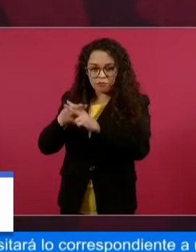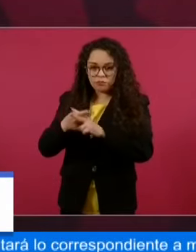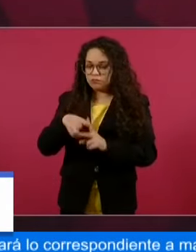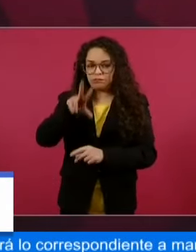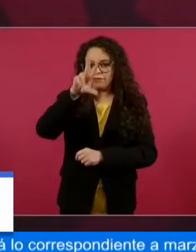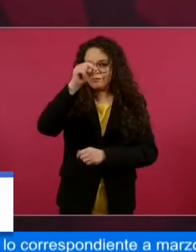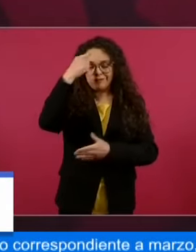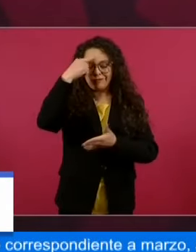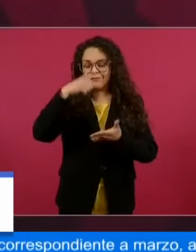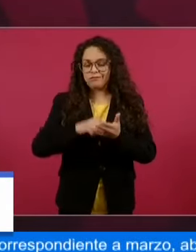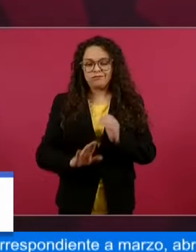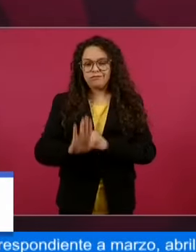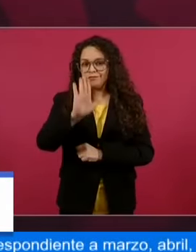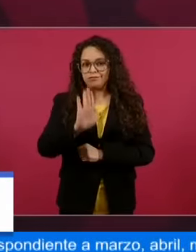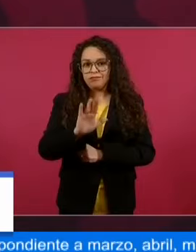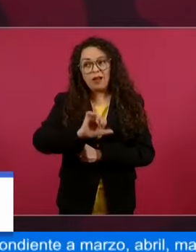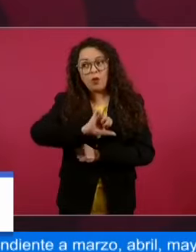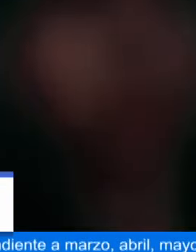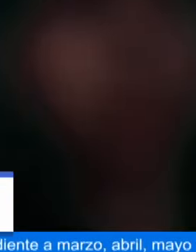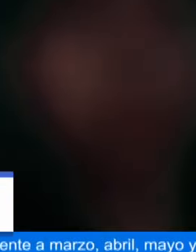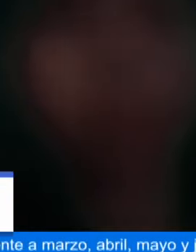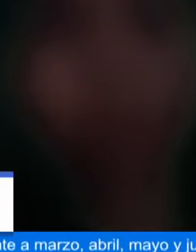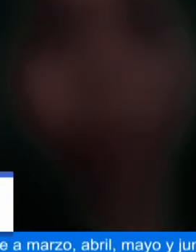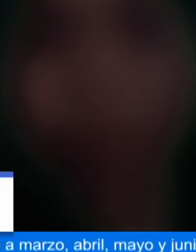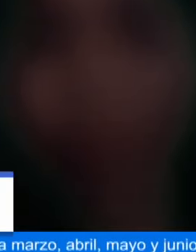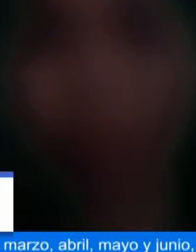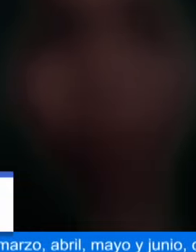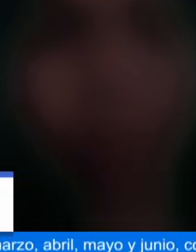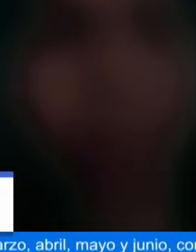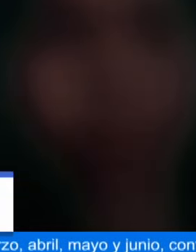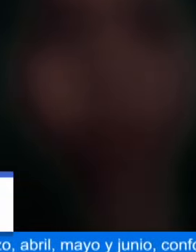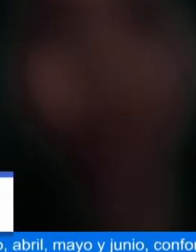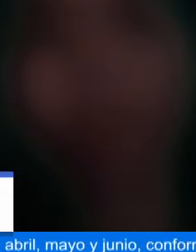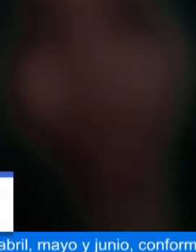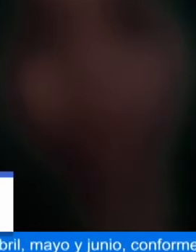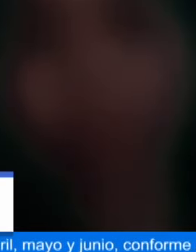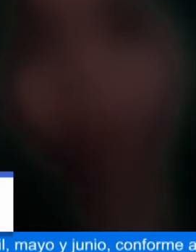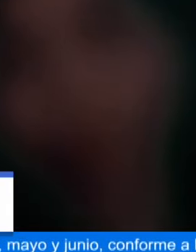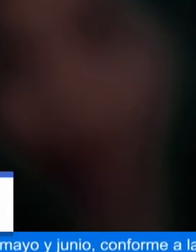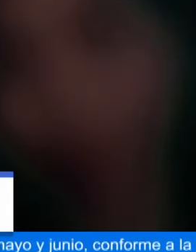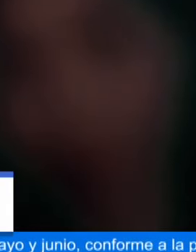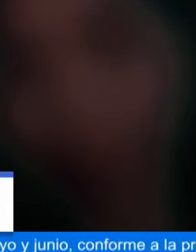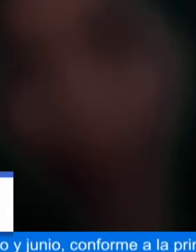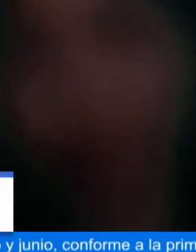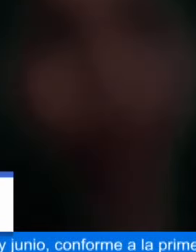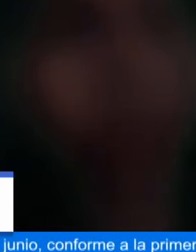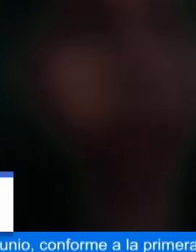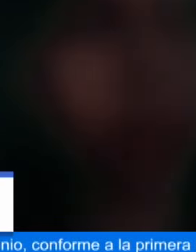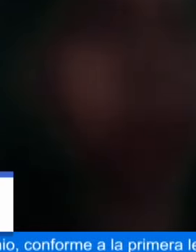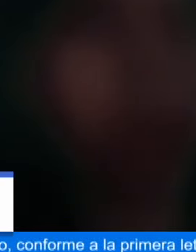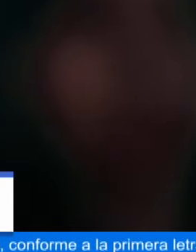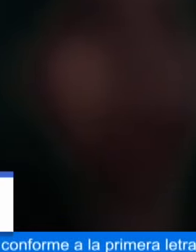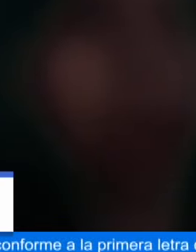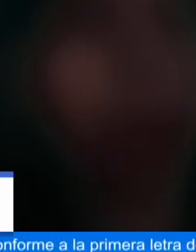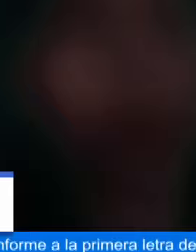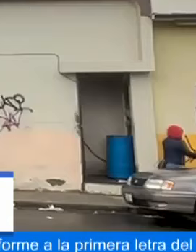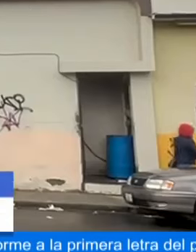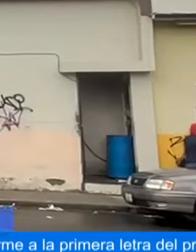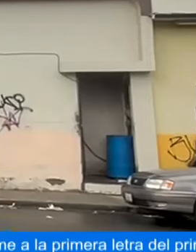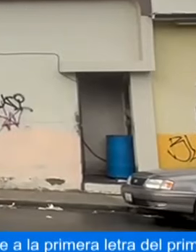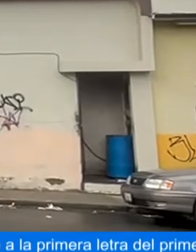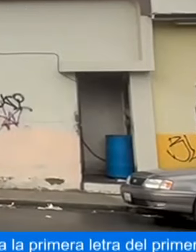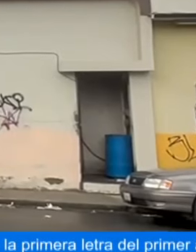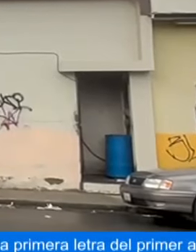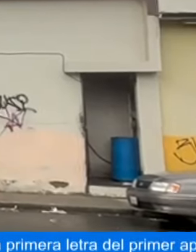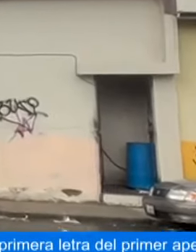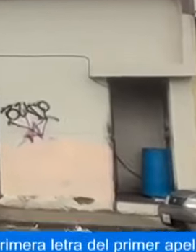Angelita. Dijo que Meraz contaba con protección por parte de las autoridades locales tras denunciar que había recibido amenazas de muerte. Esto fue lo que dijo el presidente.